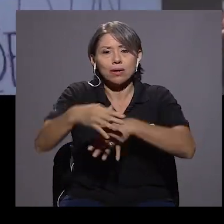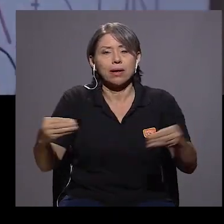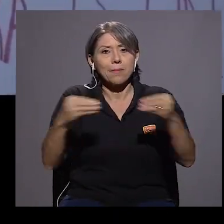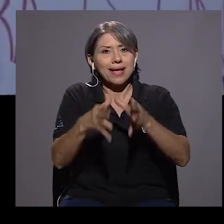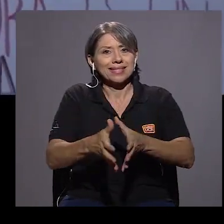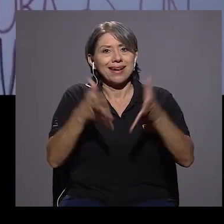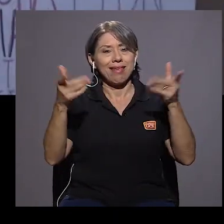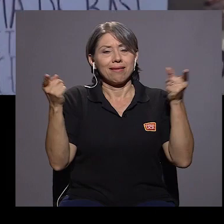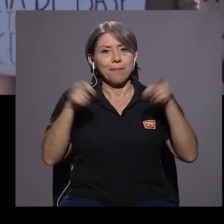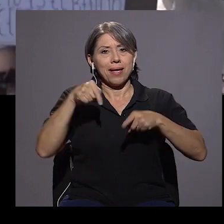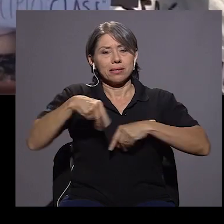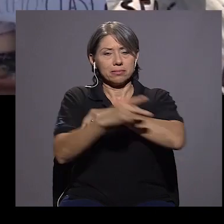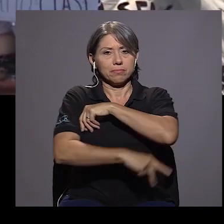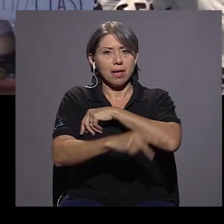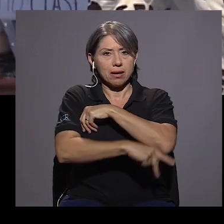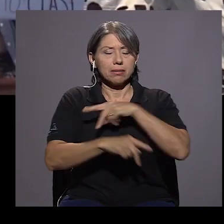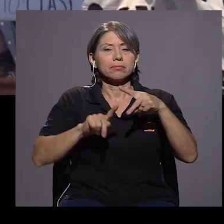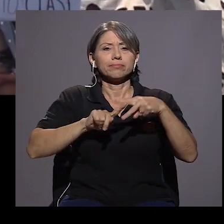en este país,